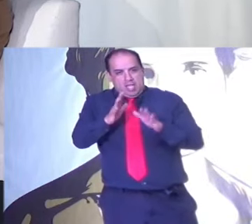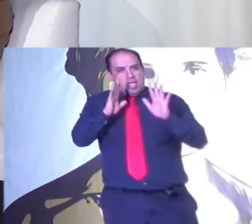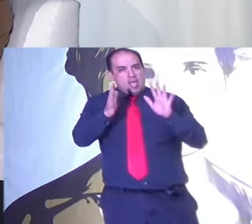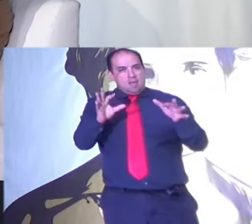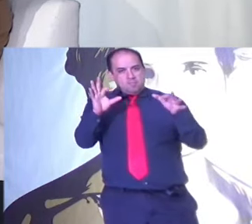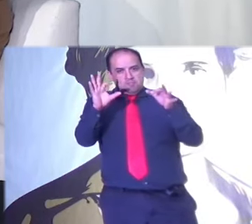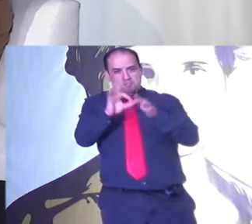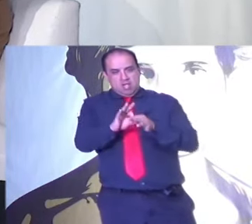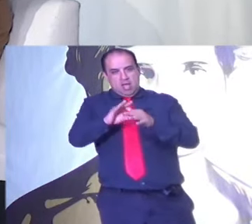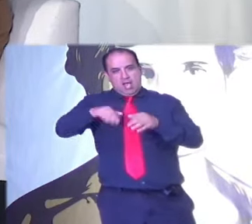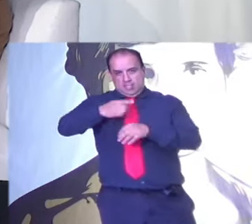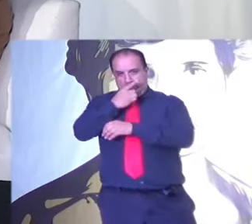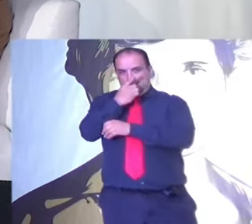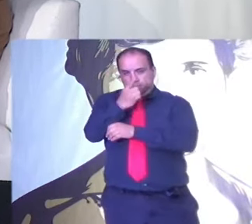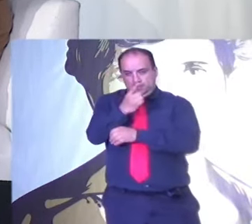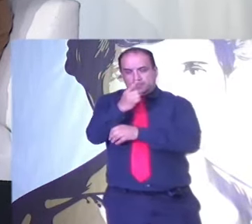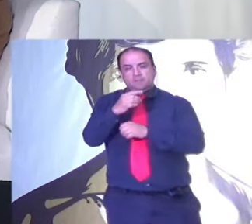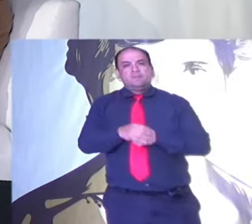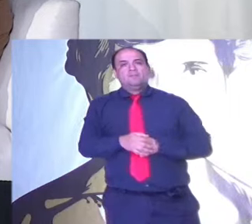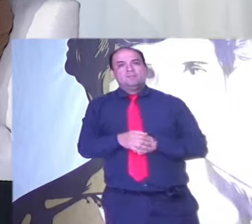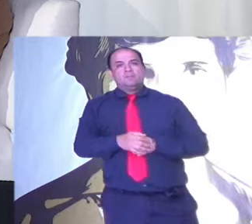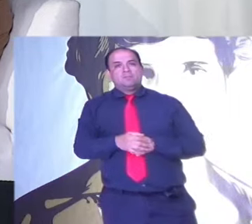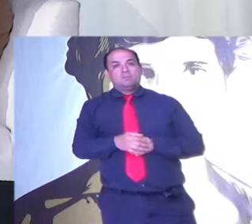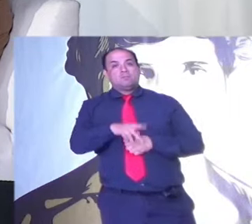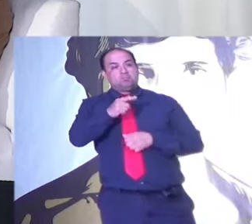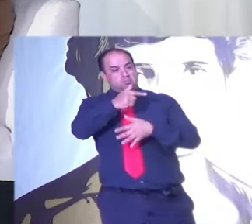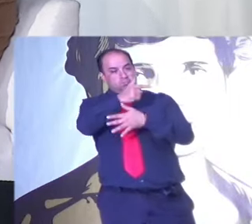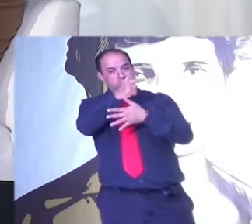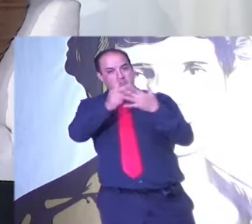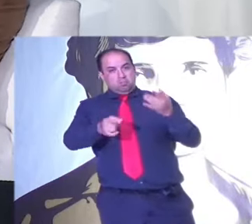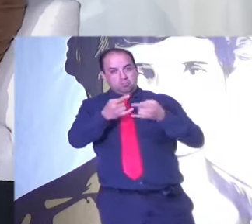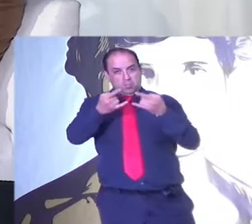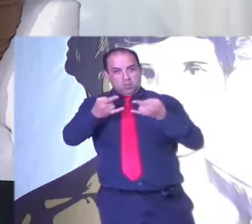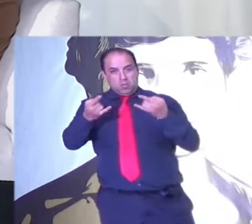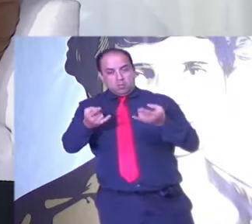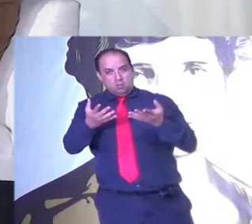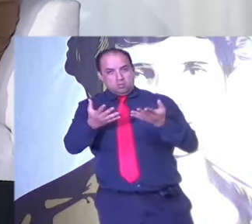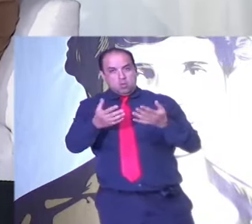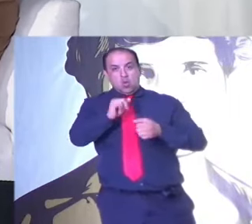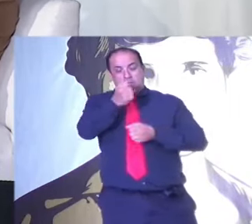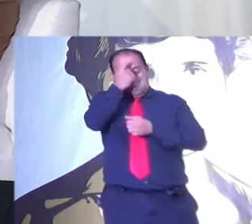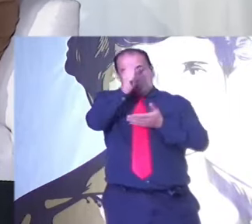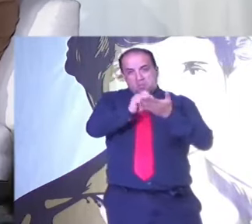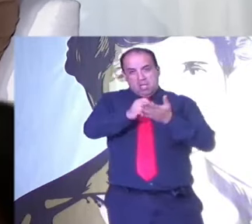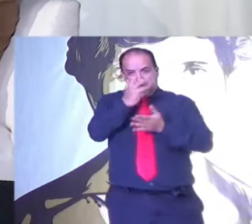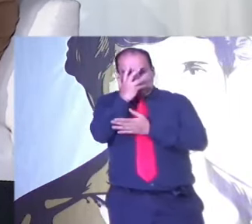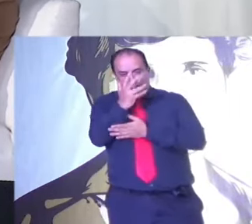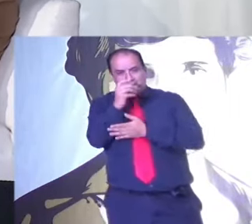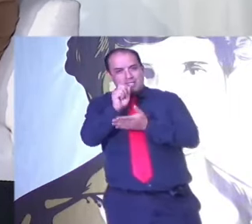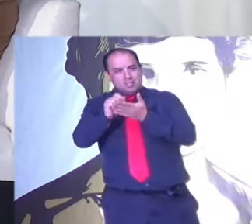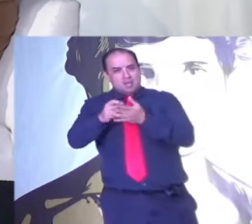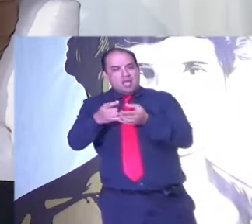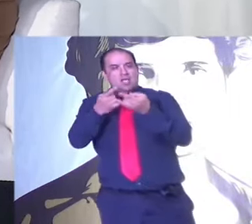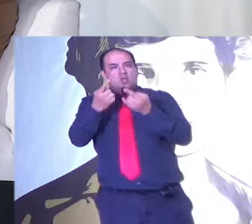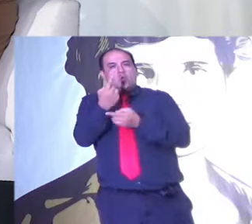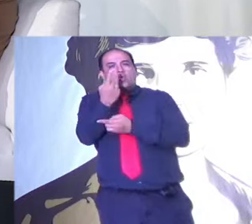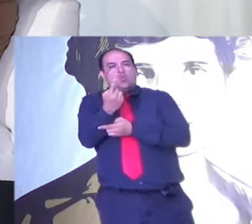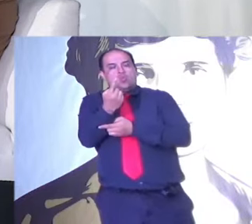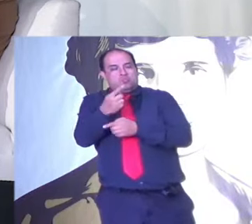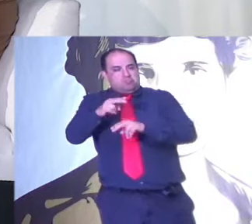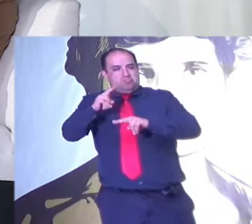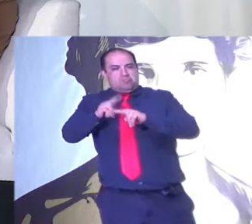estás mencionando, ¿no? Pero todos los cuentos… Vaya, yo creo que ningún escritor realmente serio escribe un cuento de una sola